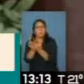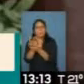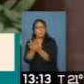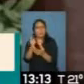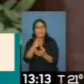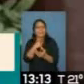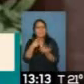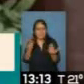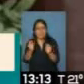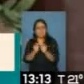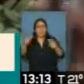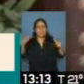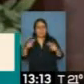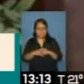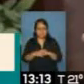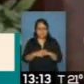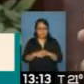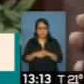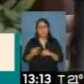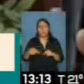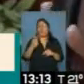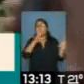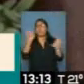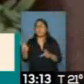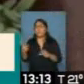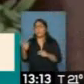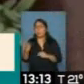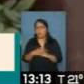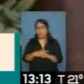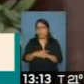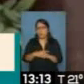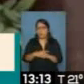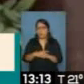darle una ampliación, ¿no? Y el otro tema, ¿cuál sería?